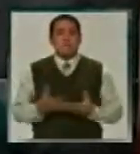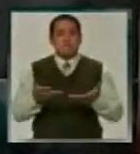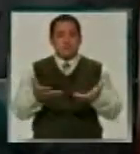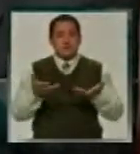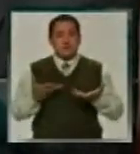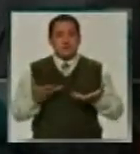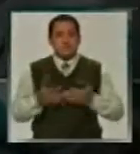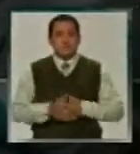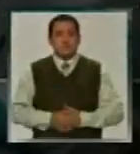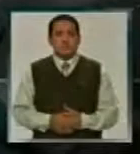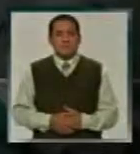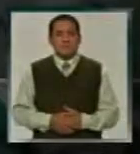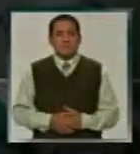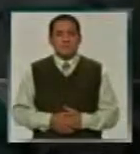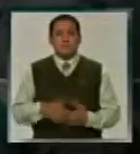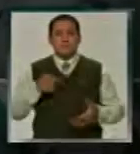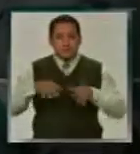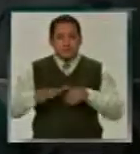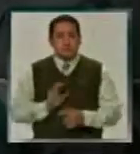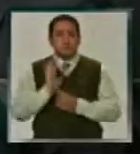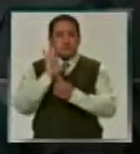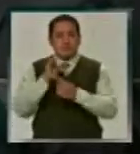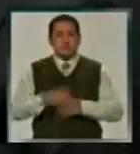recibido, se ha expuesto